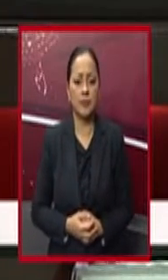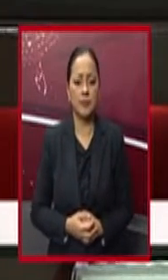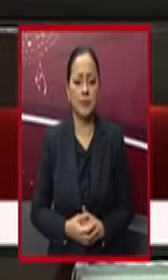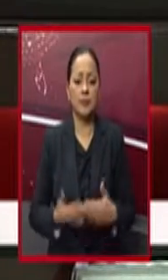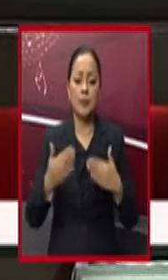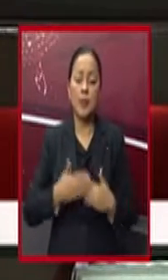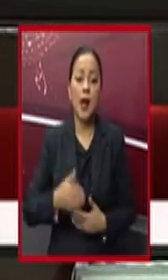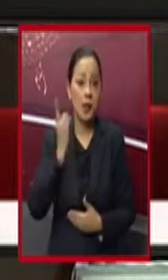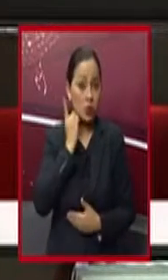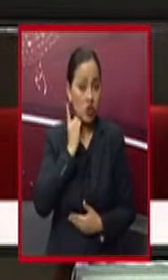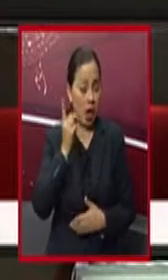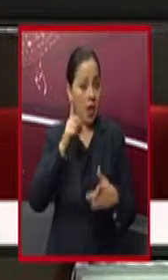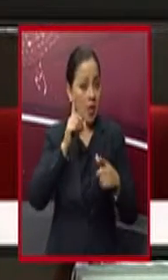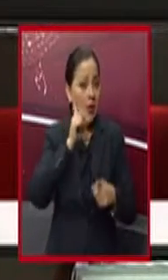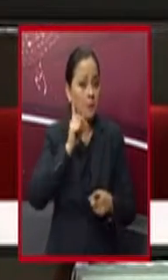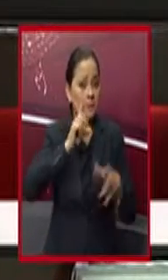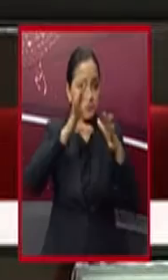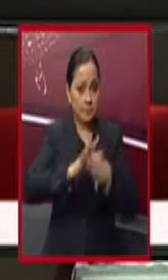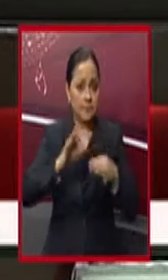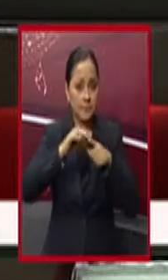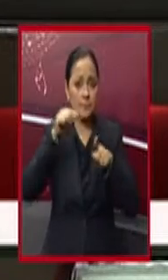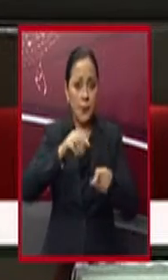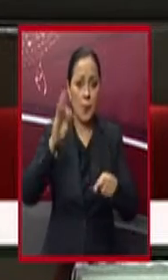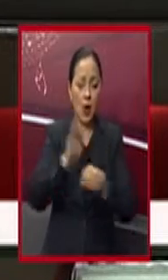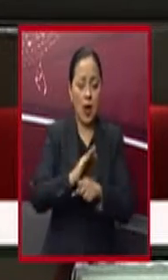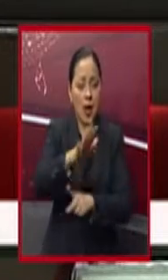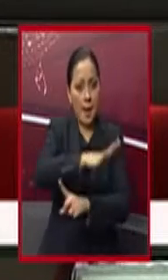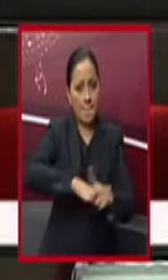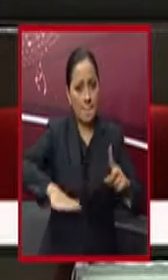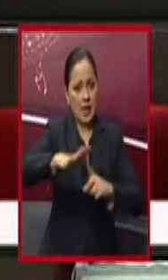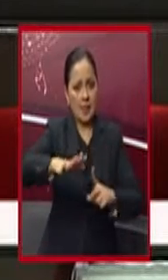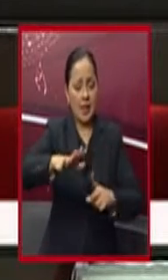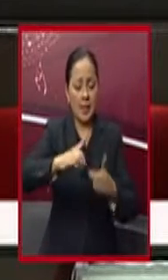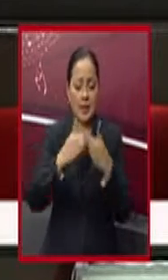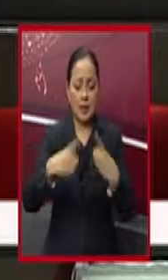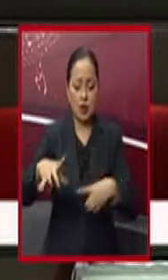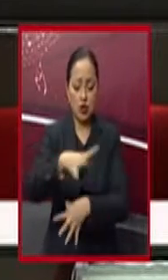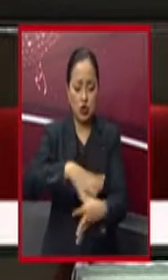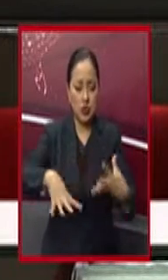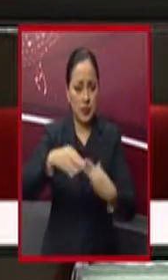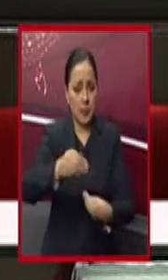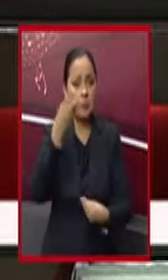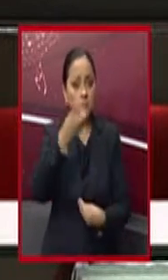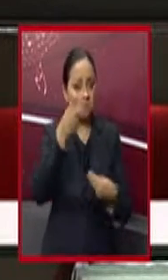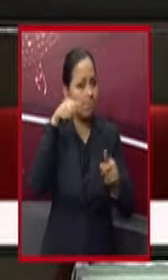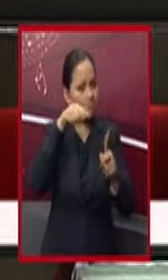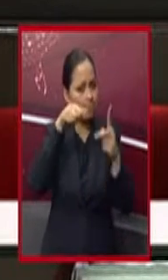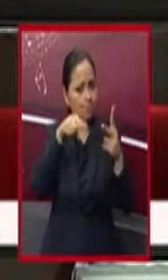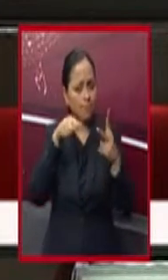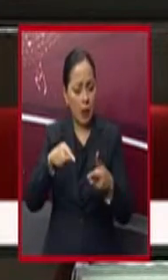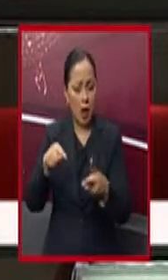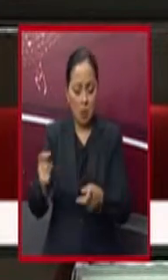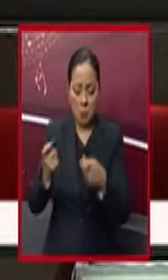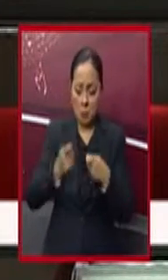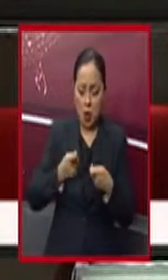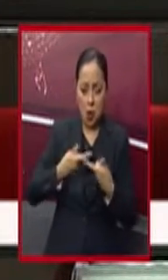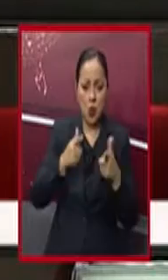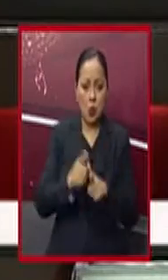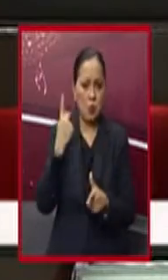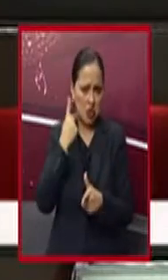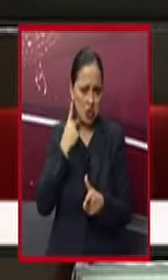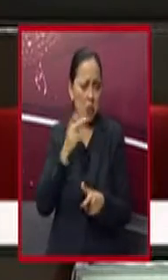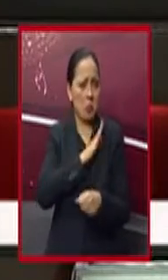La legisladora consideró también el tema de la protección al medio ambiente y el desarrollo sustentable como puntos a abordar por su grupo